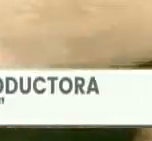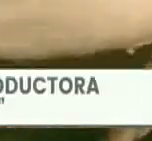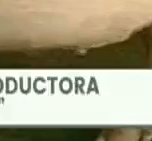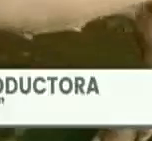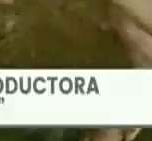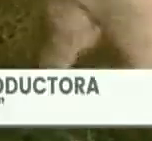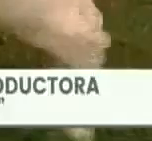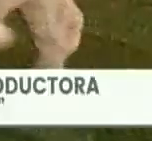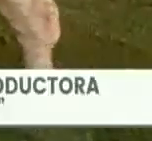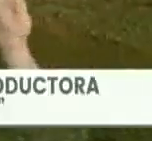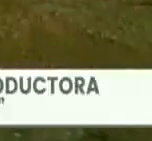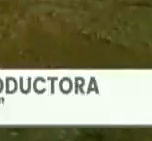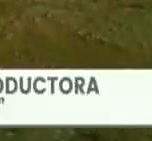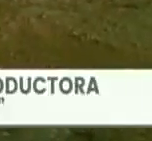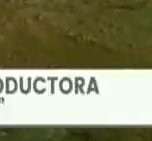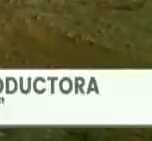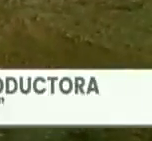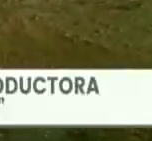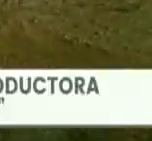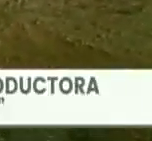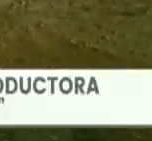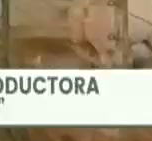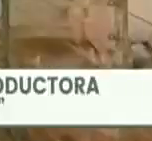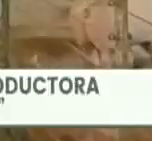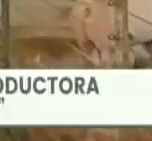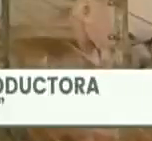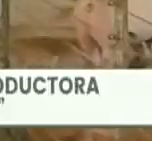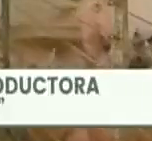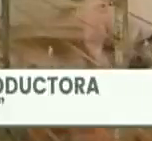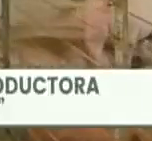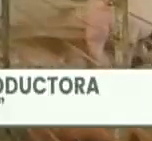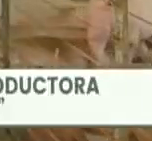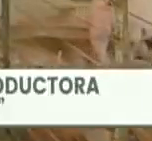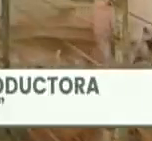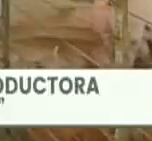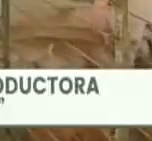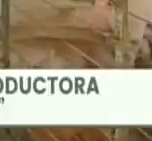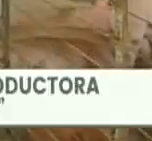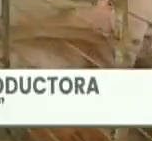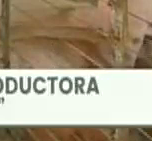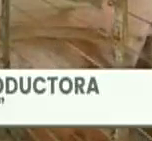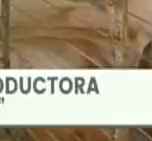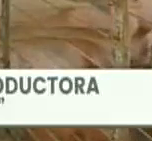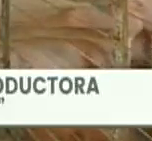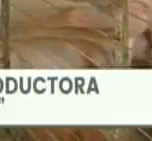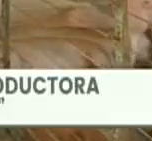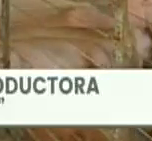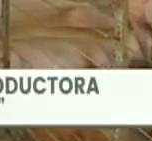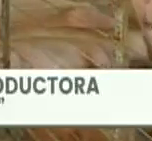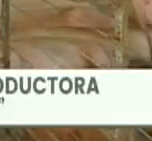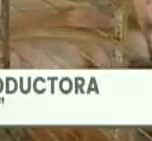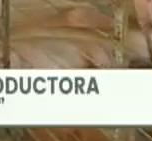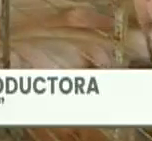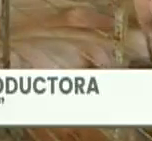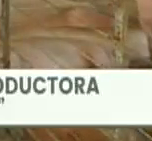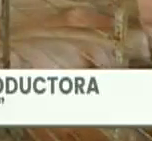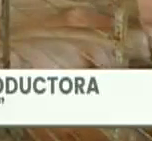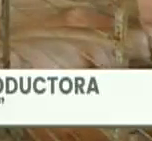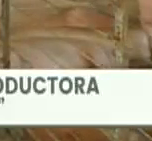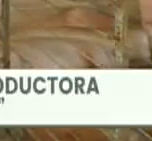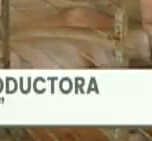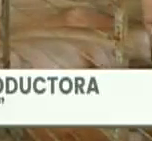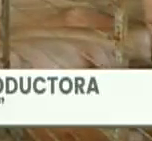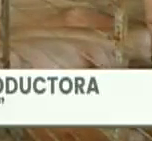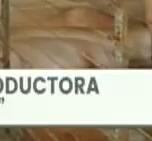zuliana. Bueno, presidente, aquí a mi lado también nos acompaña Leomari Zambrano, que es la responsable de fabricar el alimento para estos